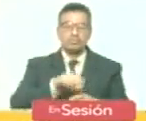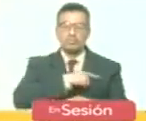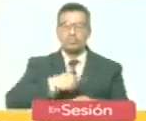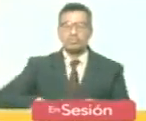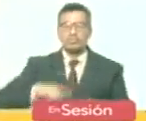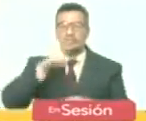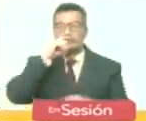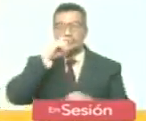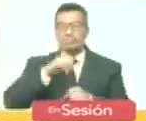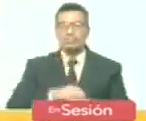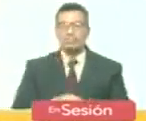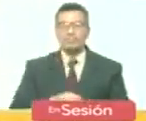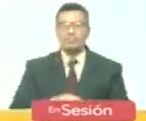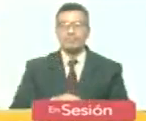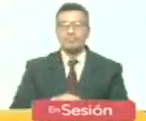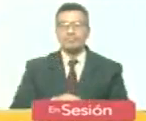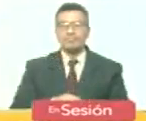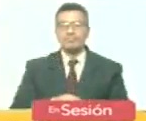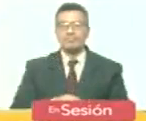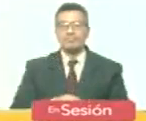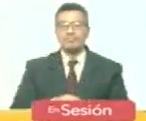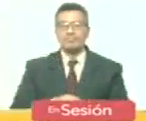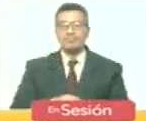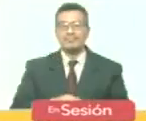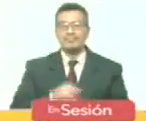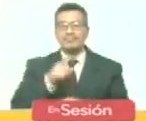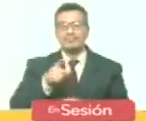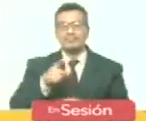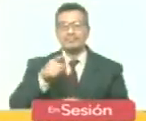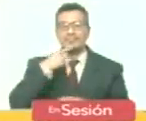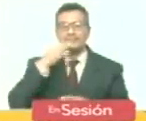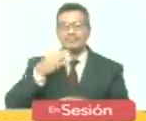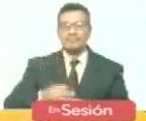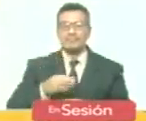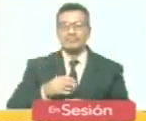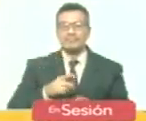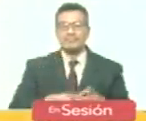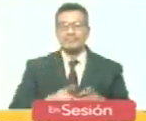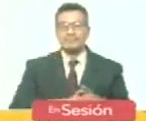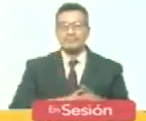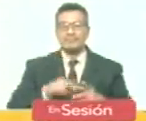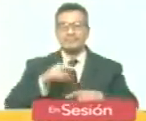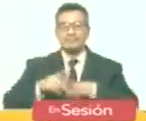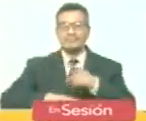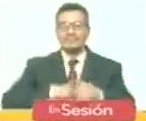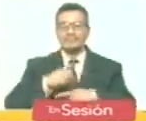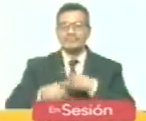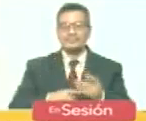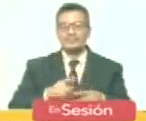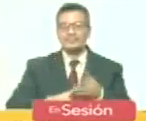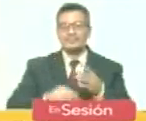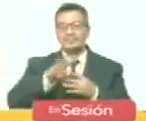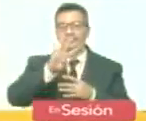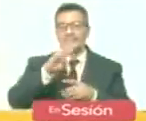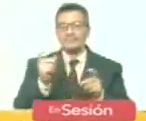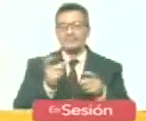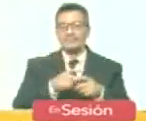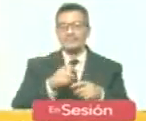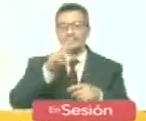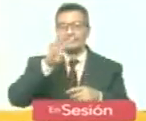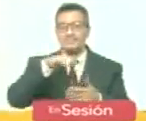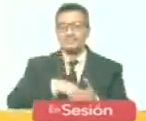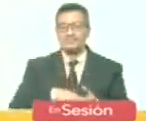República Bolivariana de Venezuela, a quien no le estaban garantizando debido proceso el 4 de agosto